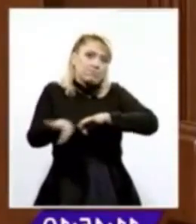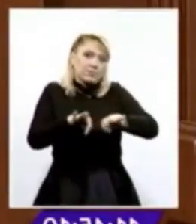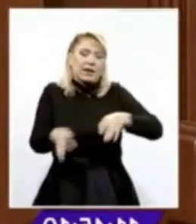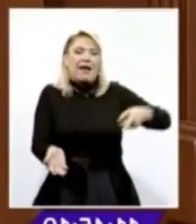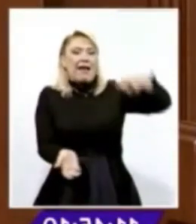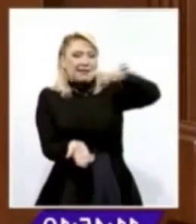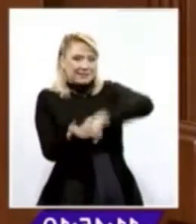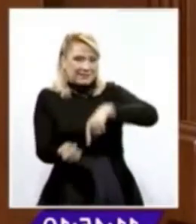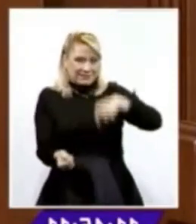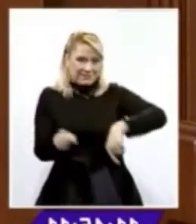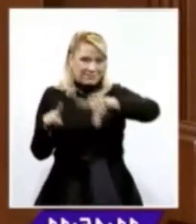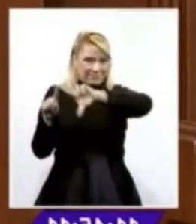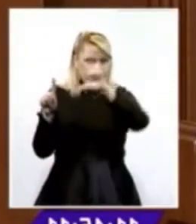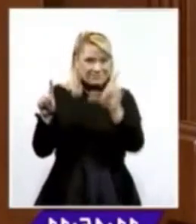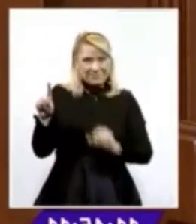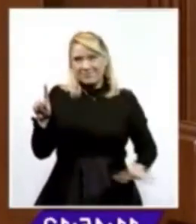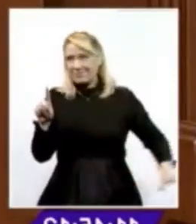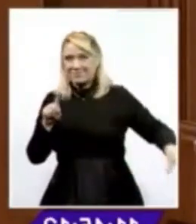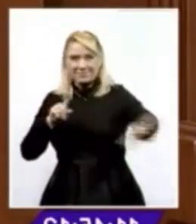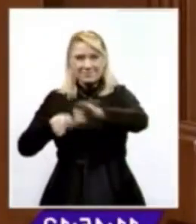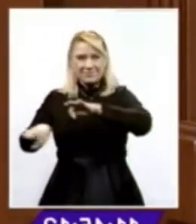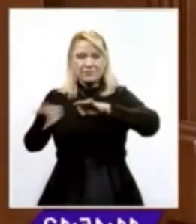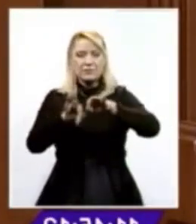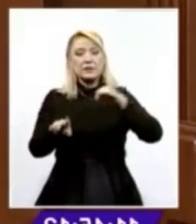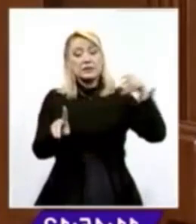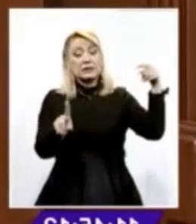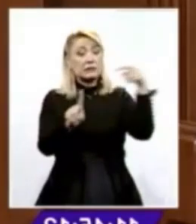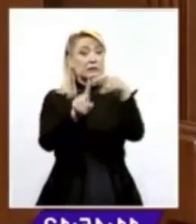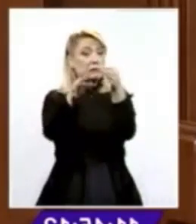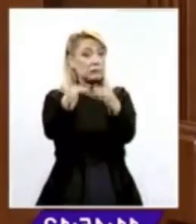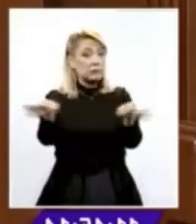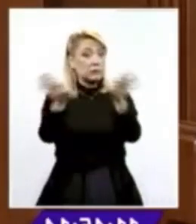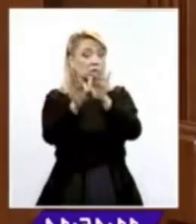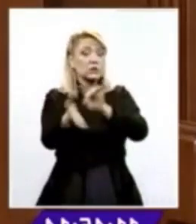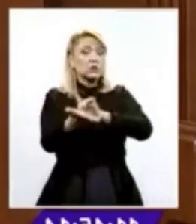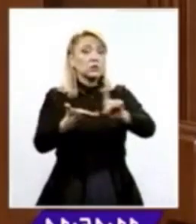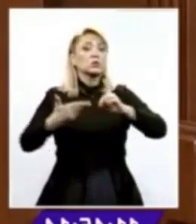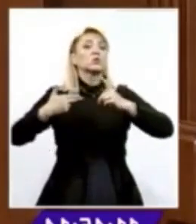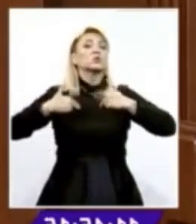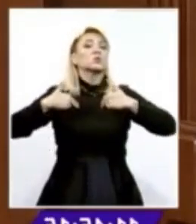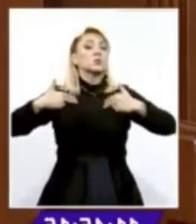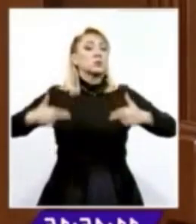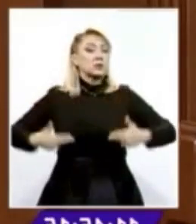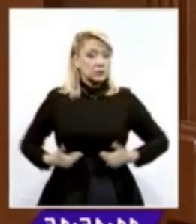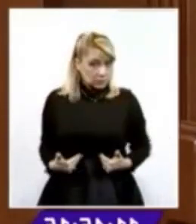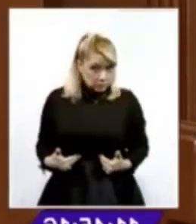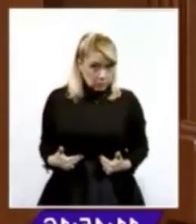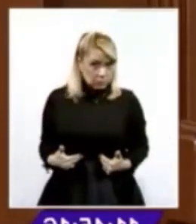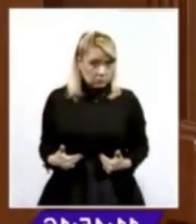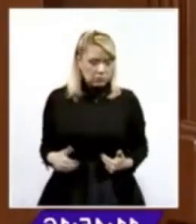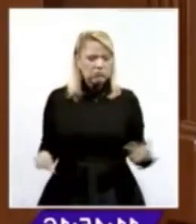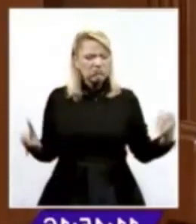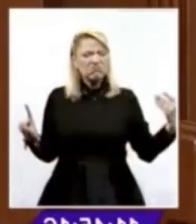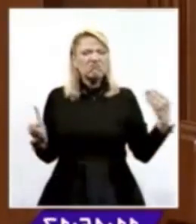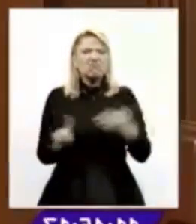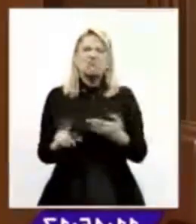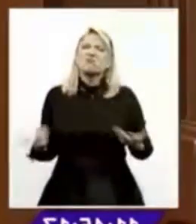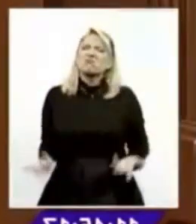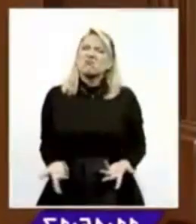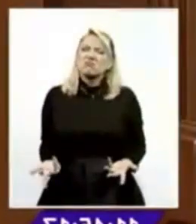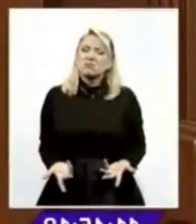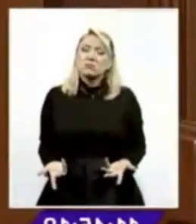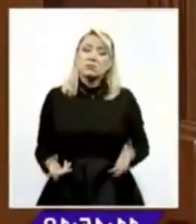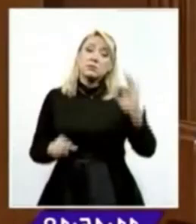de la judicatura, la centralidad de los derechos humanos. El objetivo es que